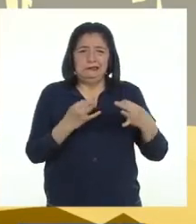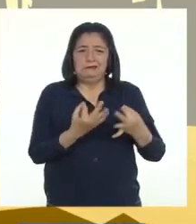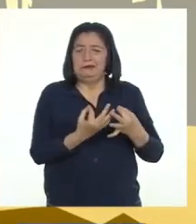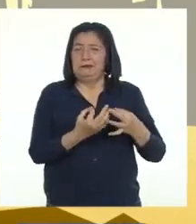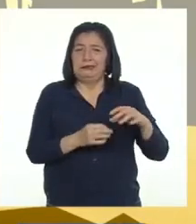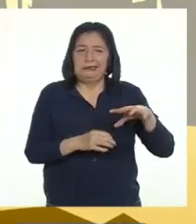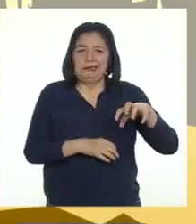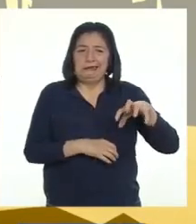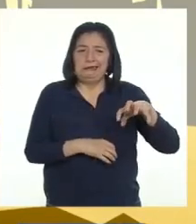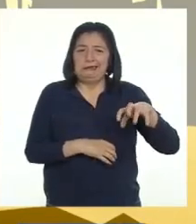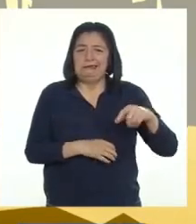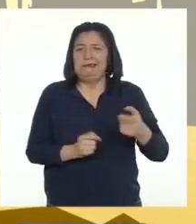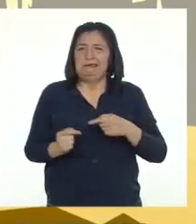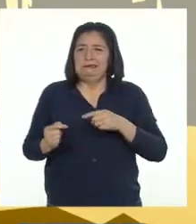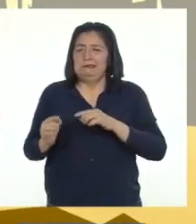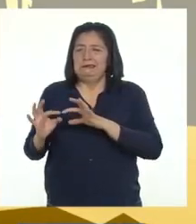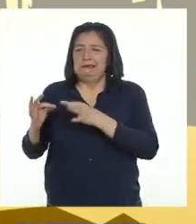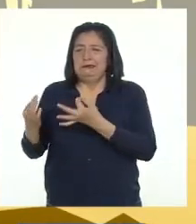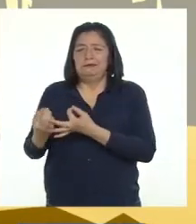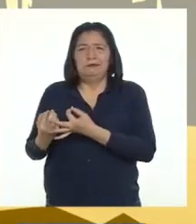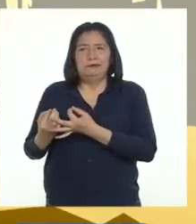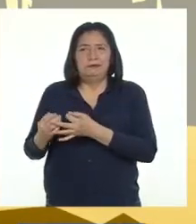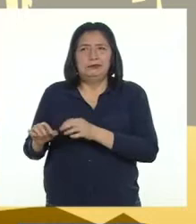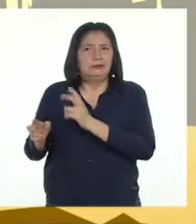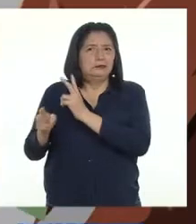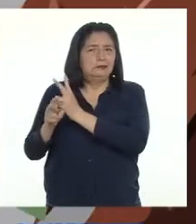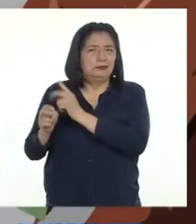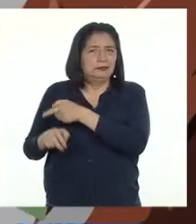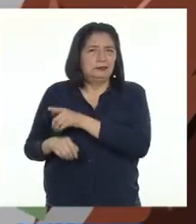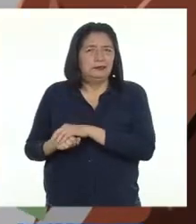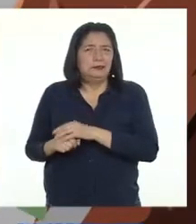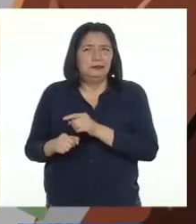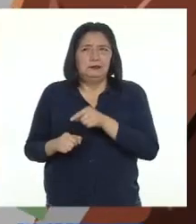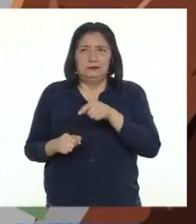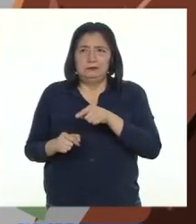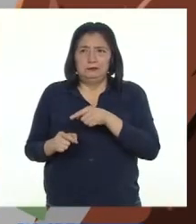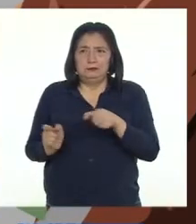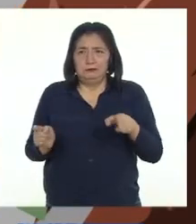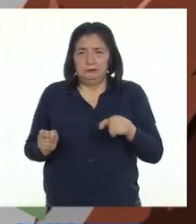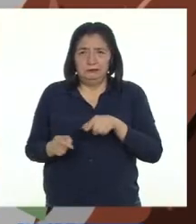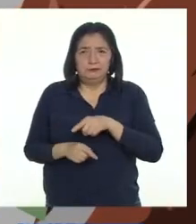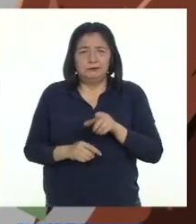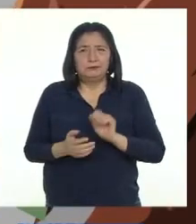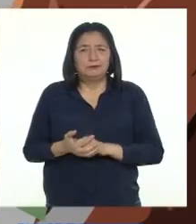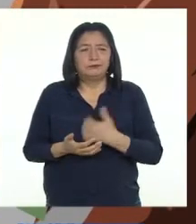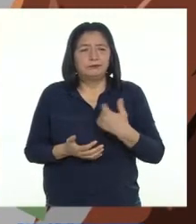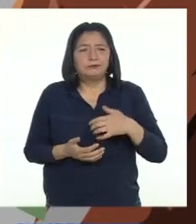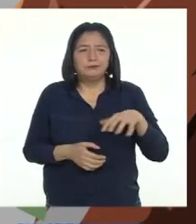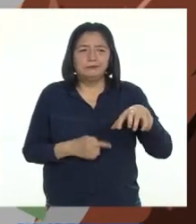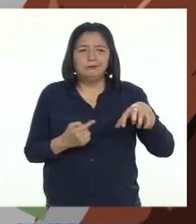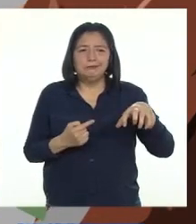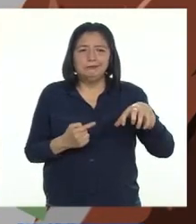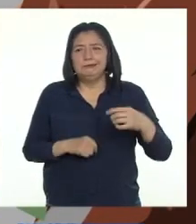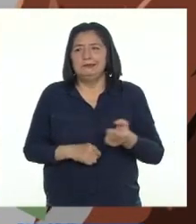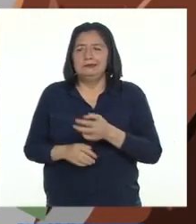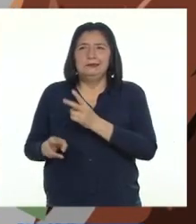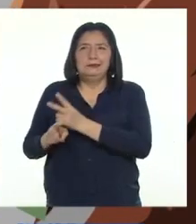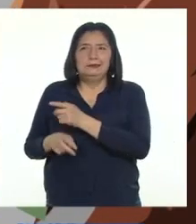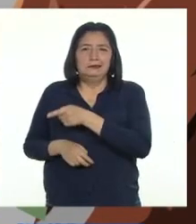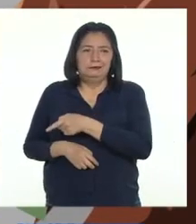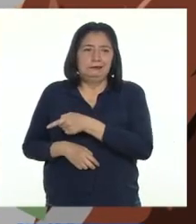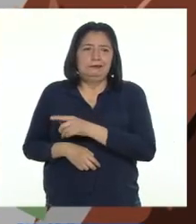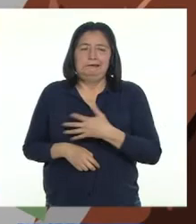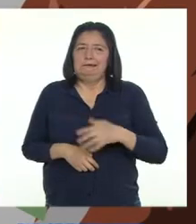araña contra la familia Vizcacha. Desde entonces, las arañas y las